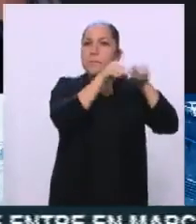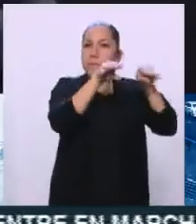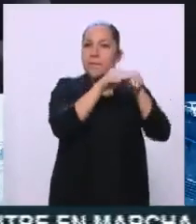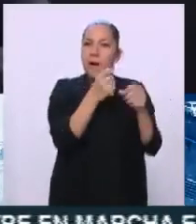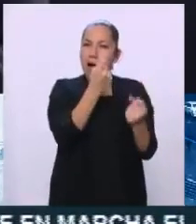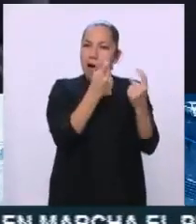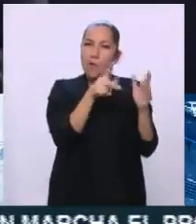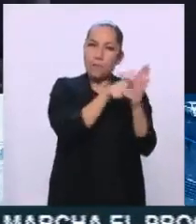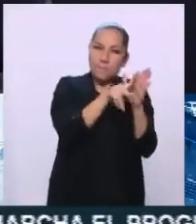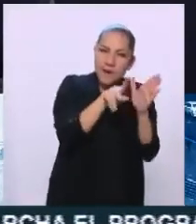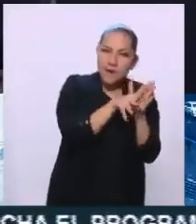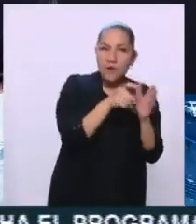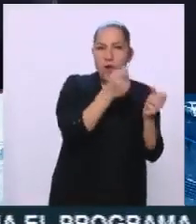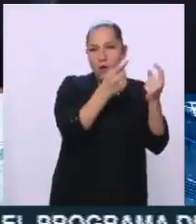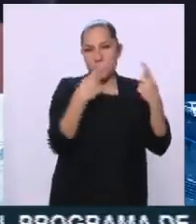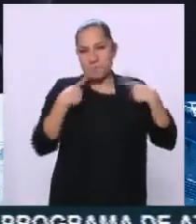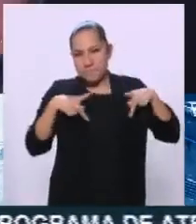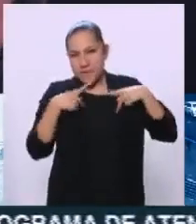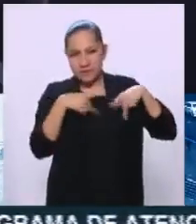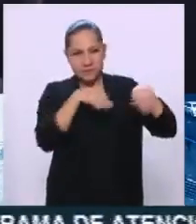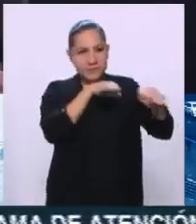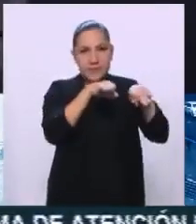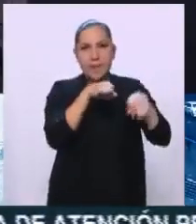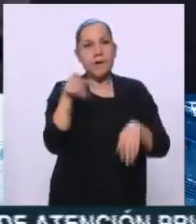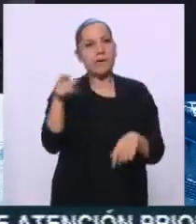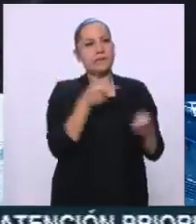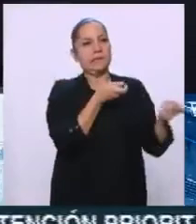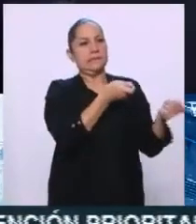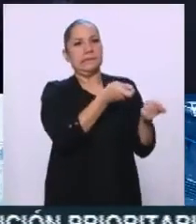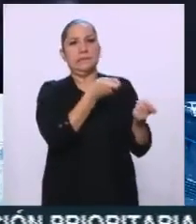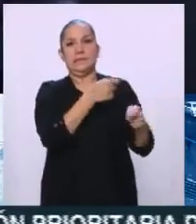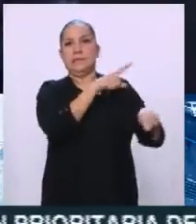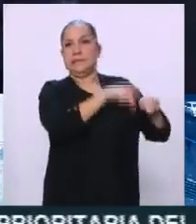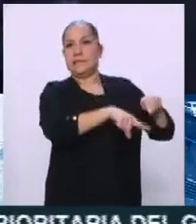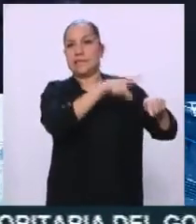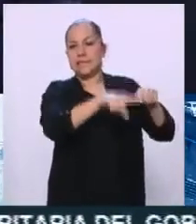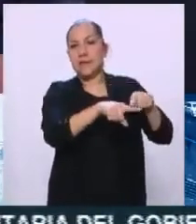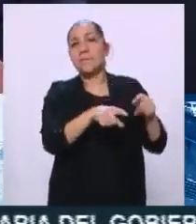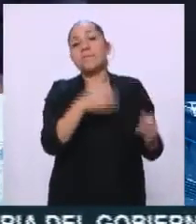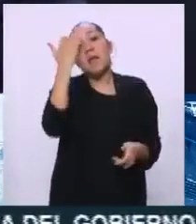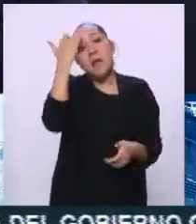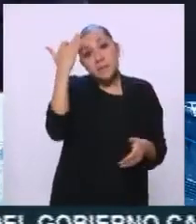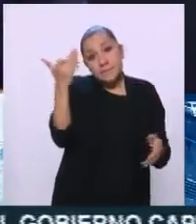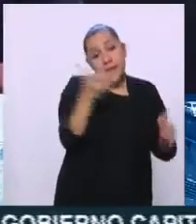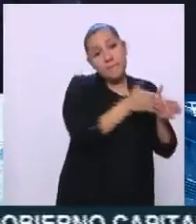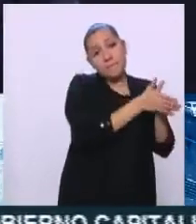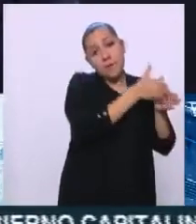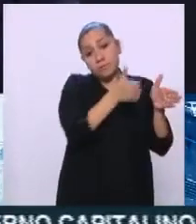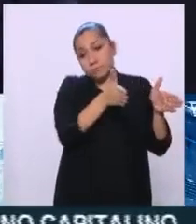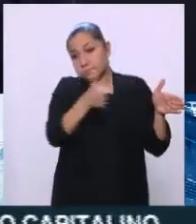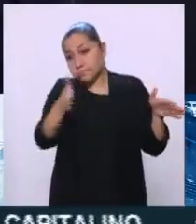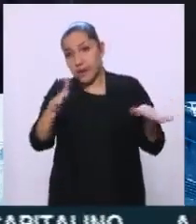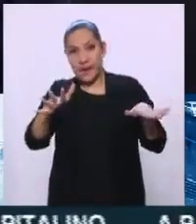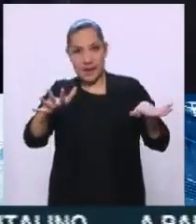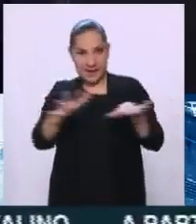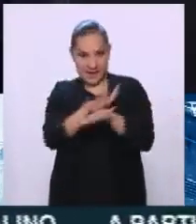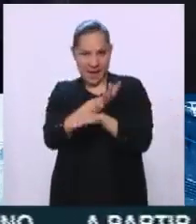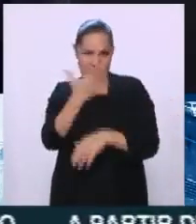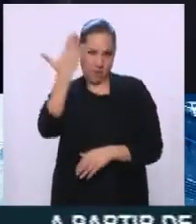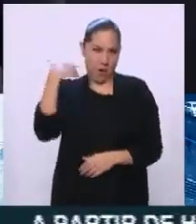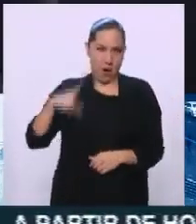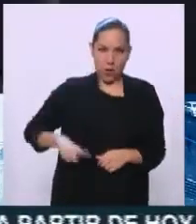Entonces, pasamos con la transición democrática, para entendernos en los tiempos, a partir del 2000, con esto que se llamó la transición